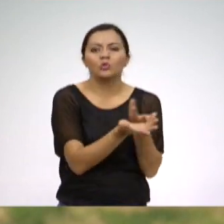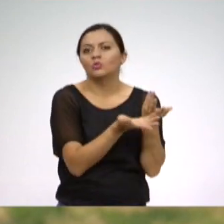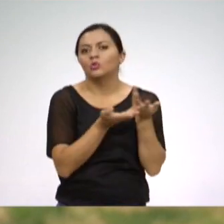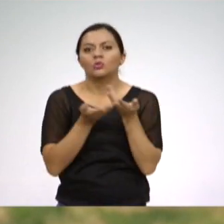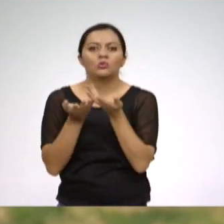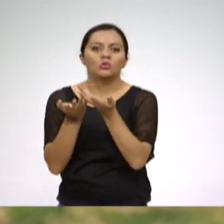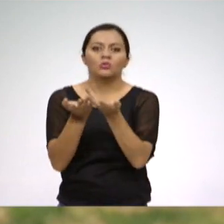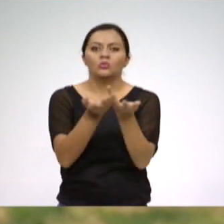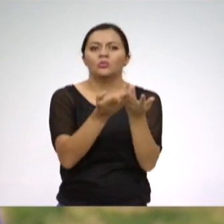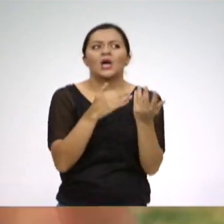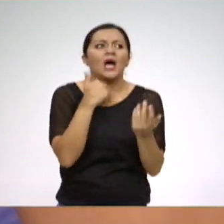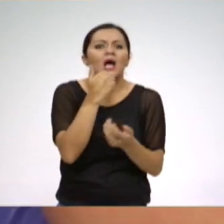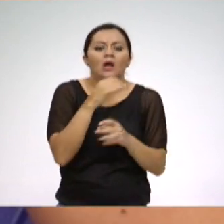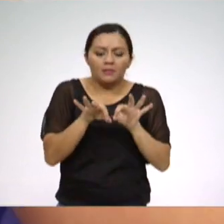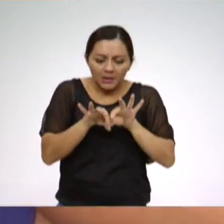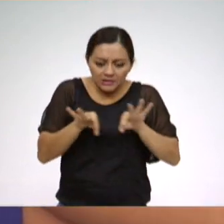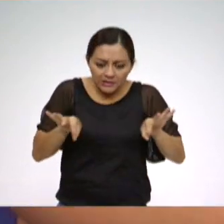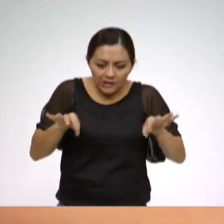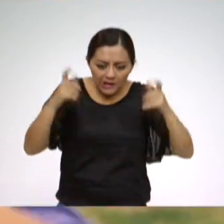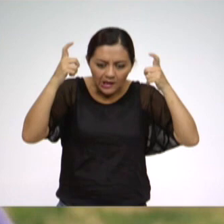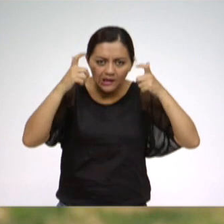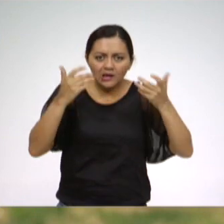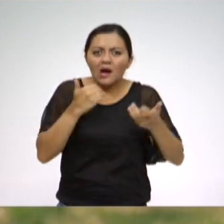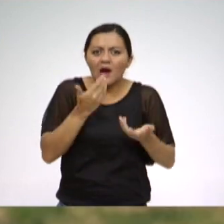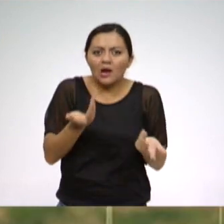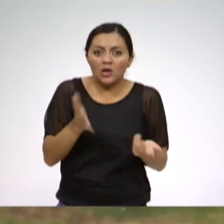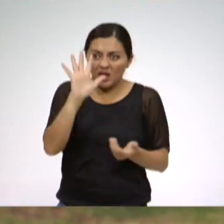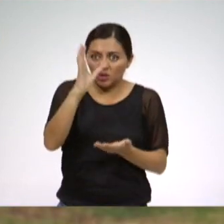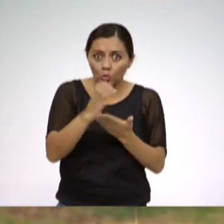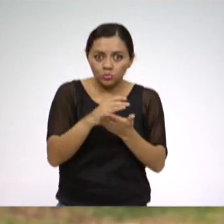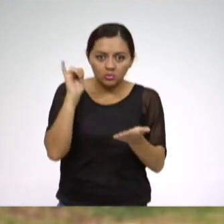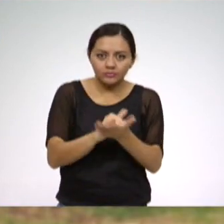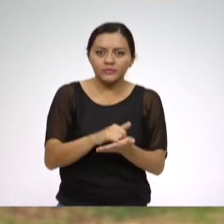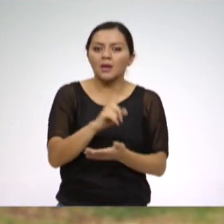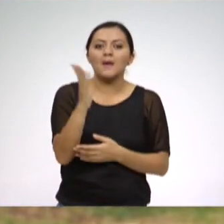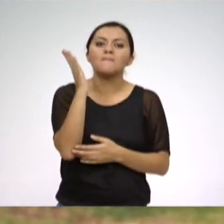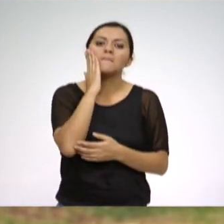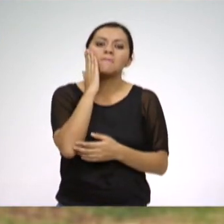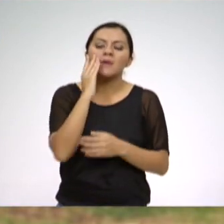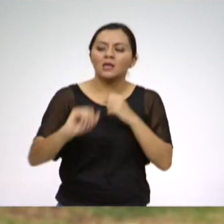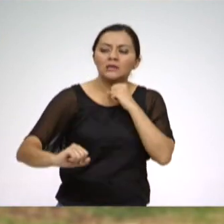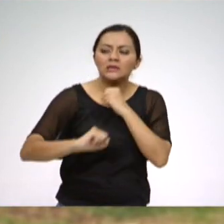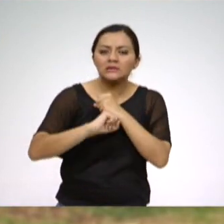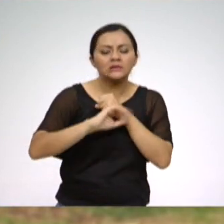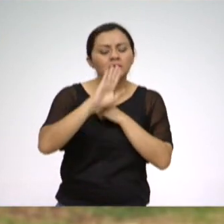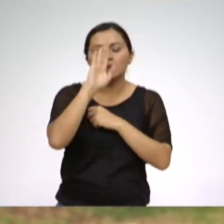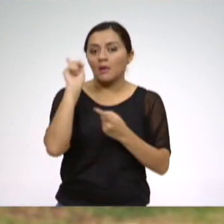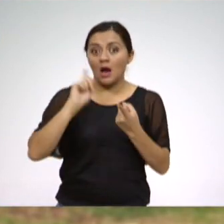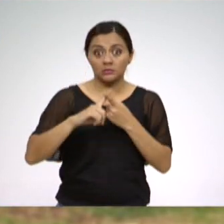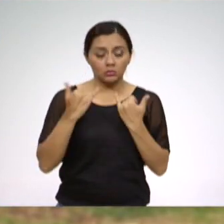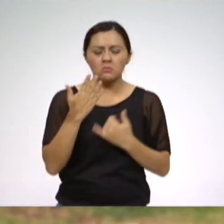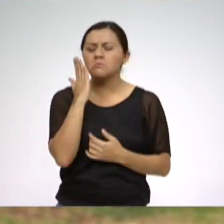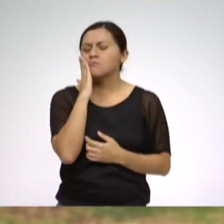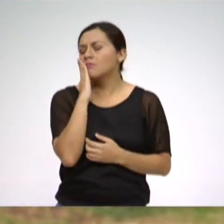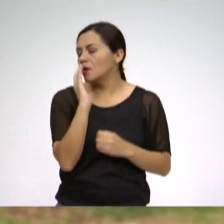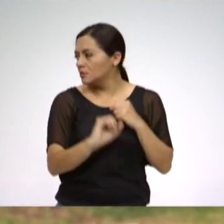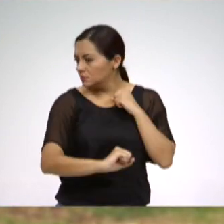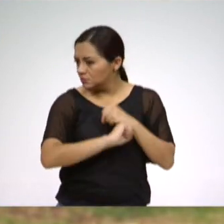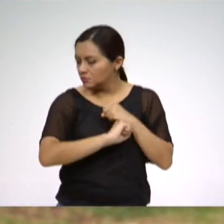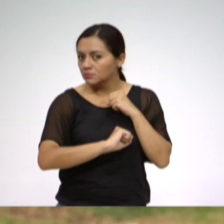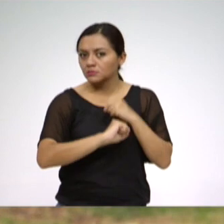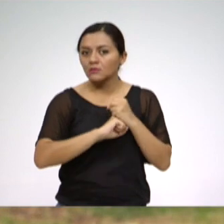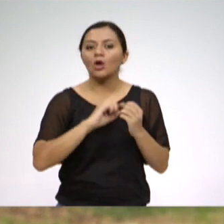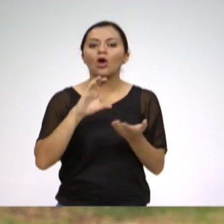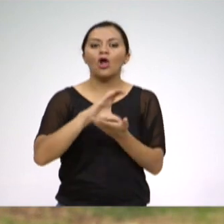lo menos del bachillerato, porque de lo contrario no consigues nada. Mi mamá logró apoyarme como siempre hasta ahora, logró meterme a un